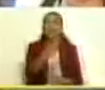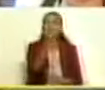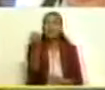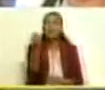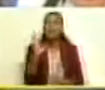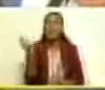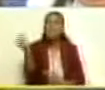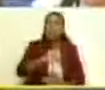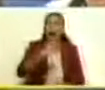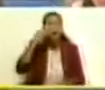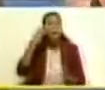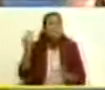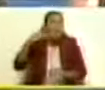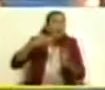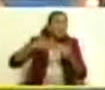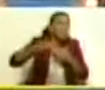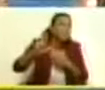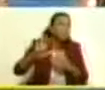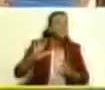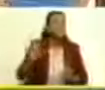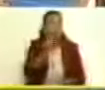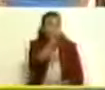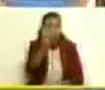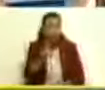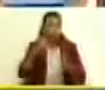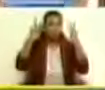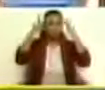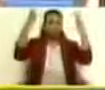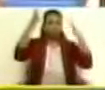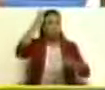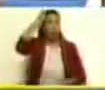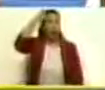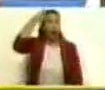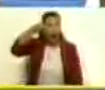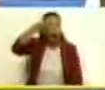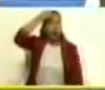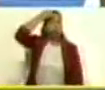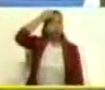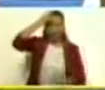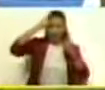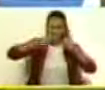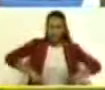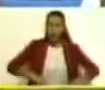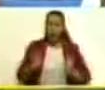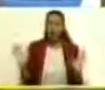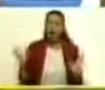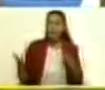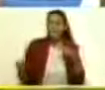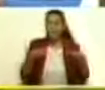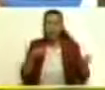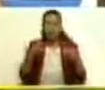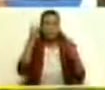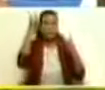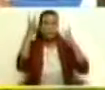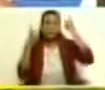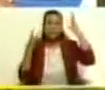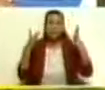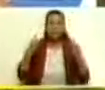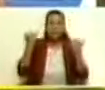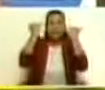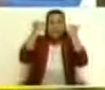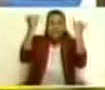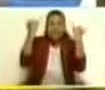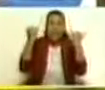y más allá, con el uso de nuestras capacidades y fortalezas humanas y materiales, con el ingenio y